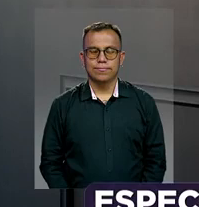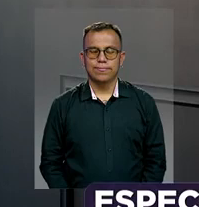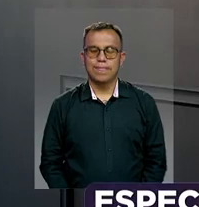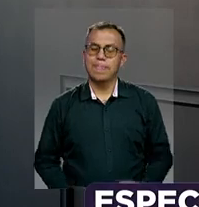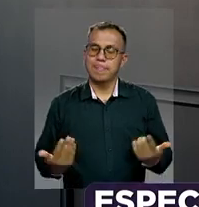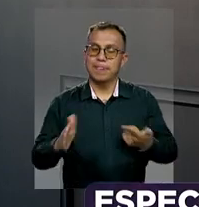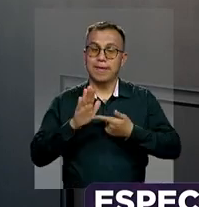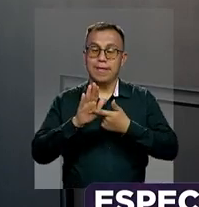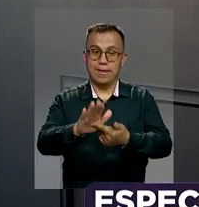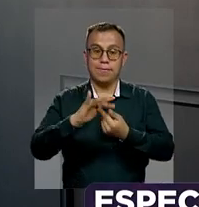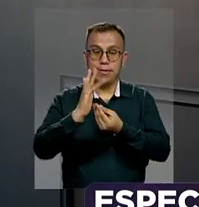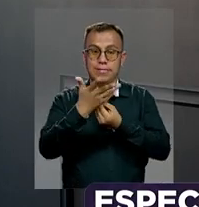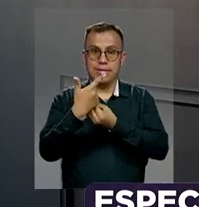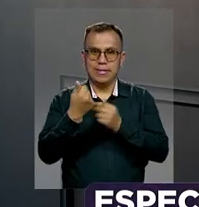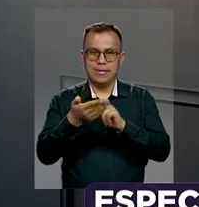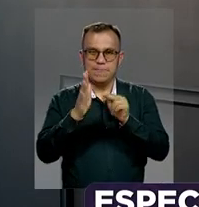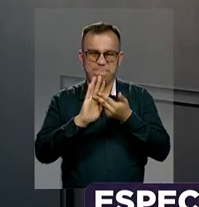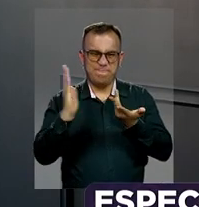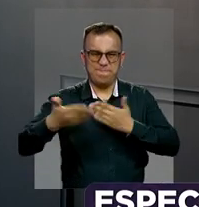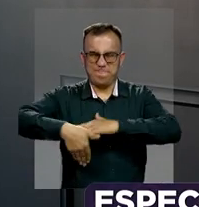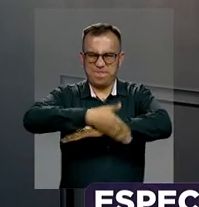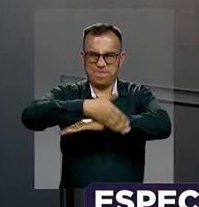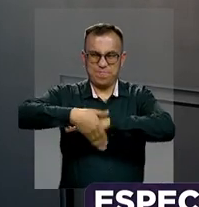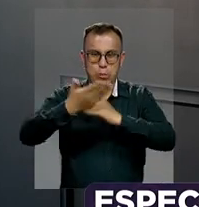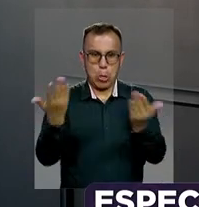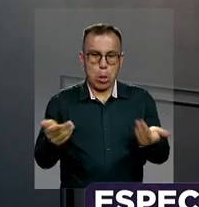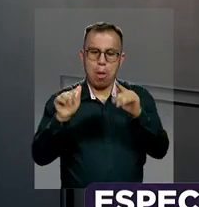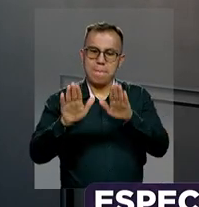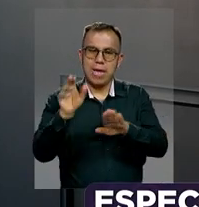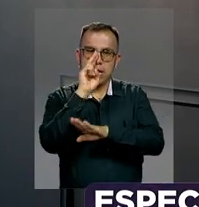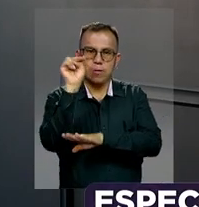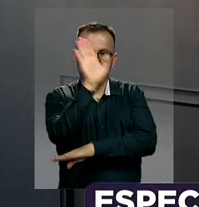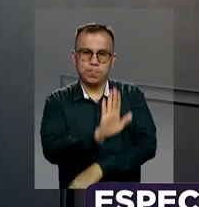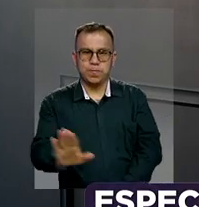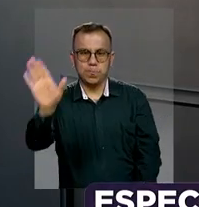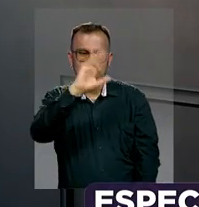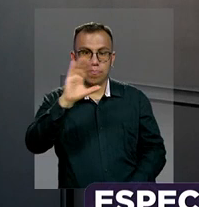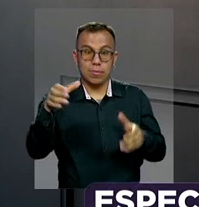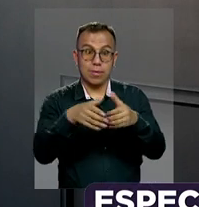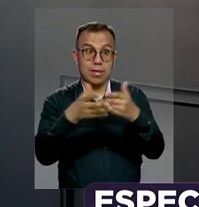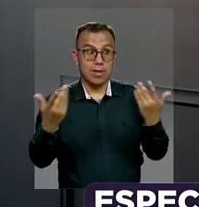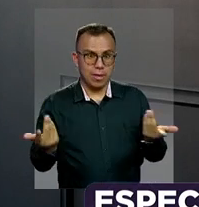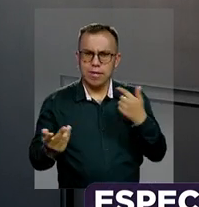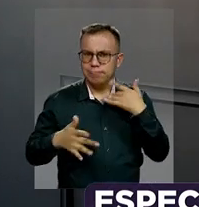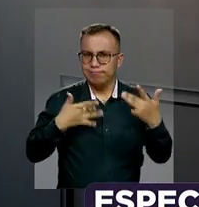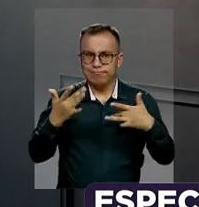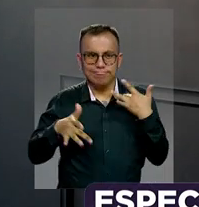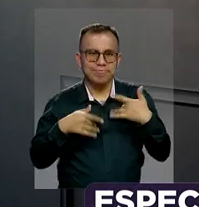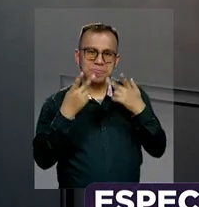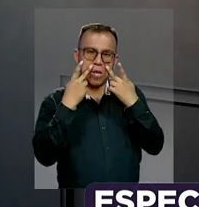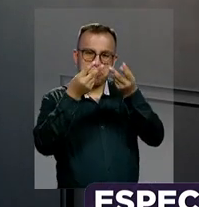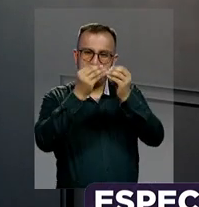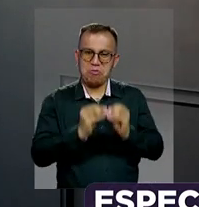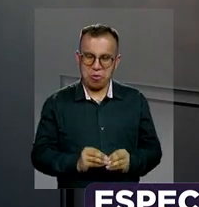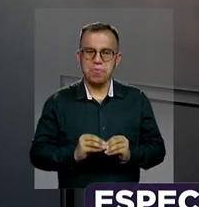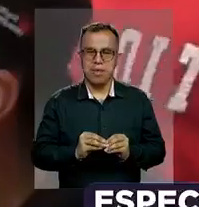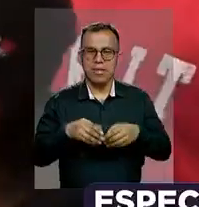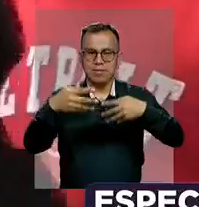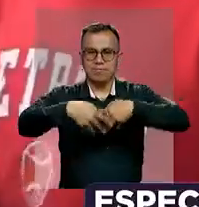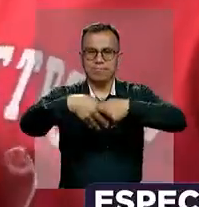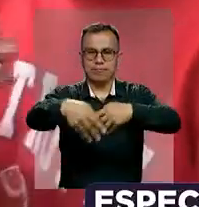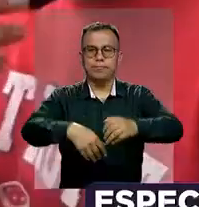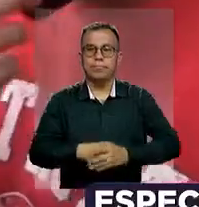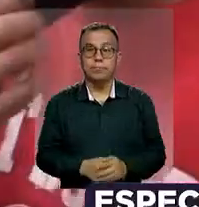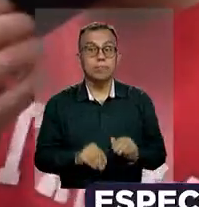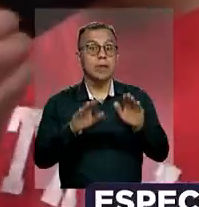Las muestras artísticas se han tomado en las calles durante todo el paro nacional y el entretenimiento también ha sido una forma de protesta.